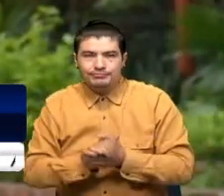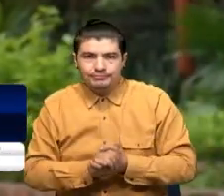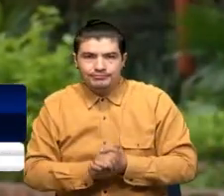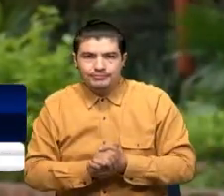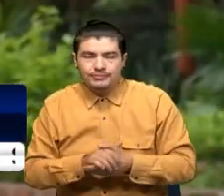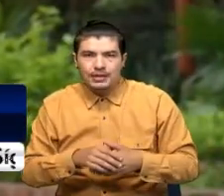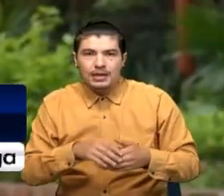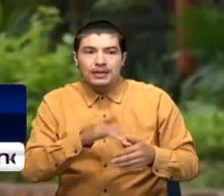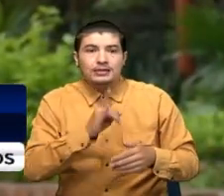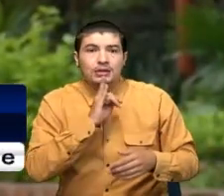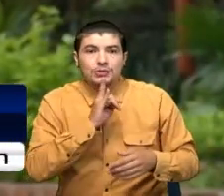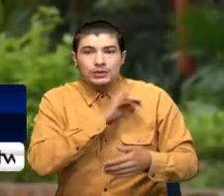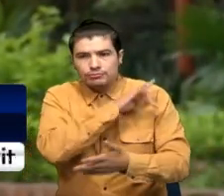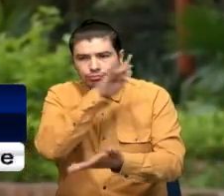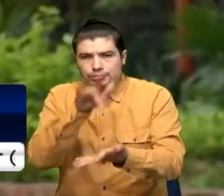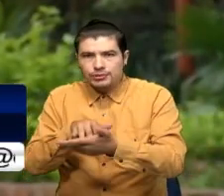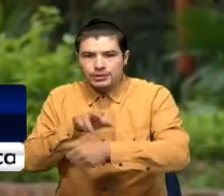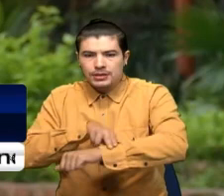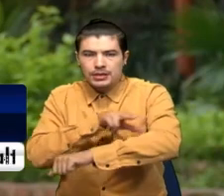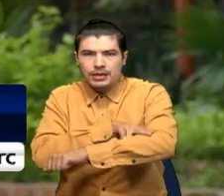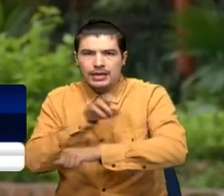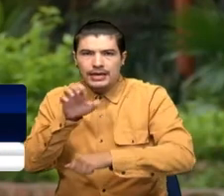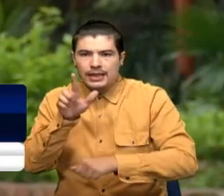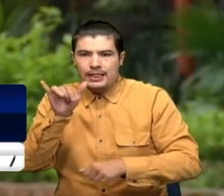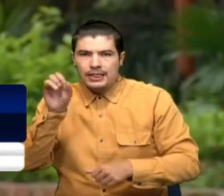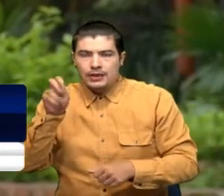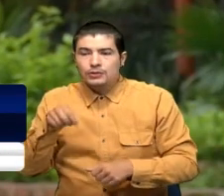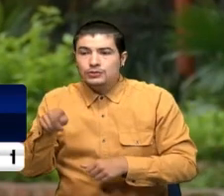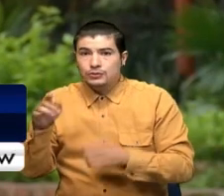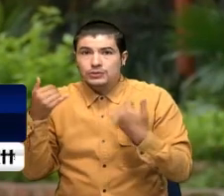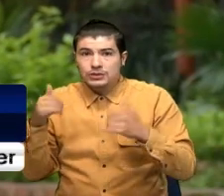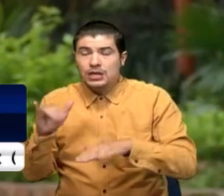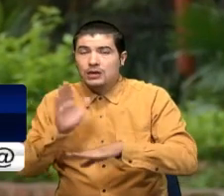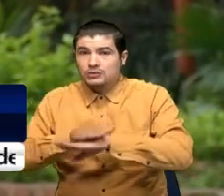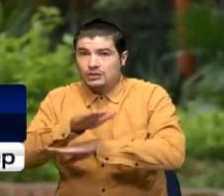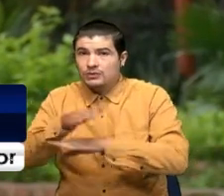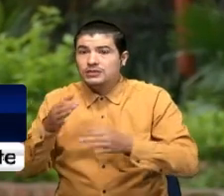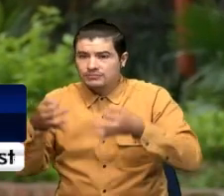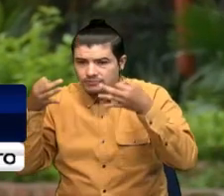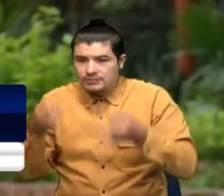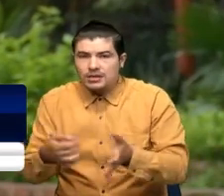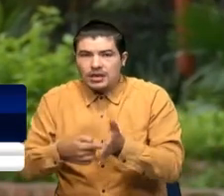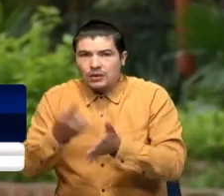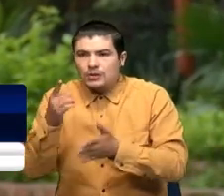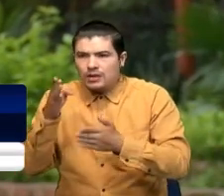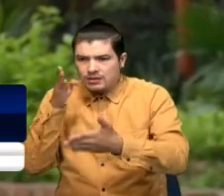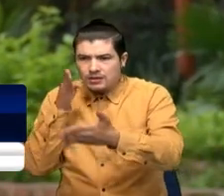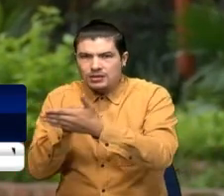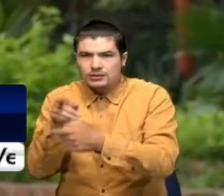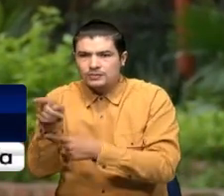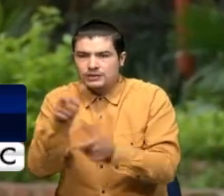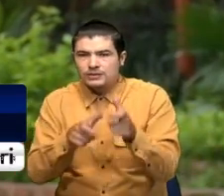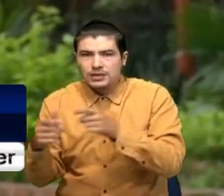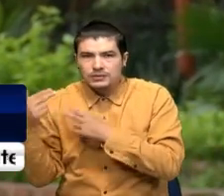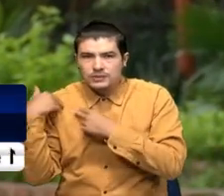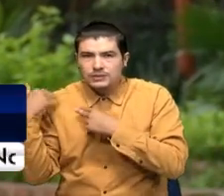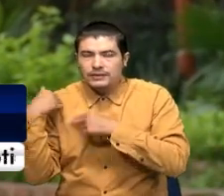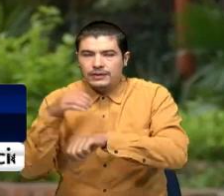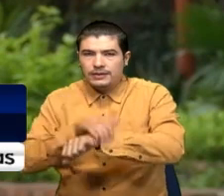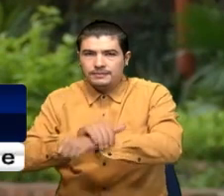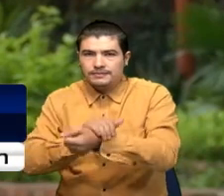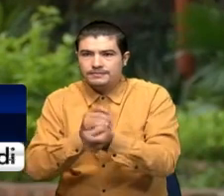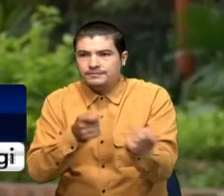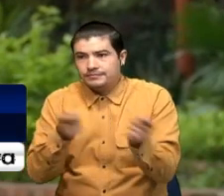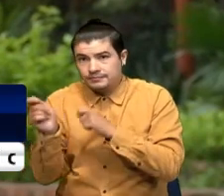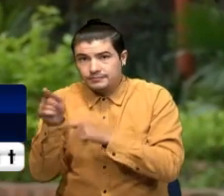su enviado especial a Venezuela, Elliot Abrams, manifestó que ya habrán consecuencias inmediatas con los responsables del secuestro,